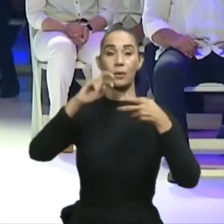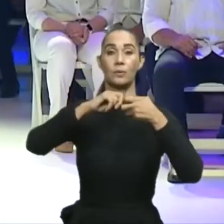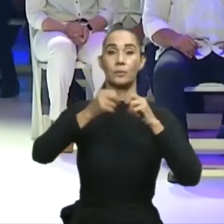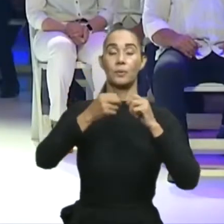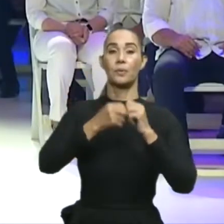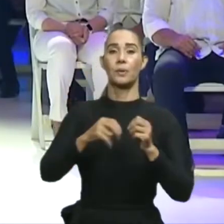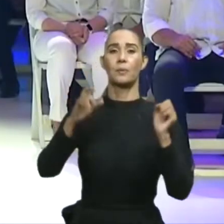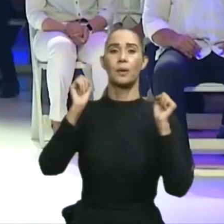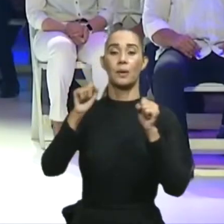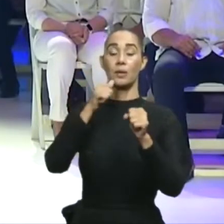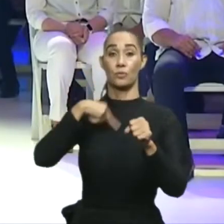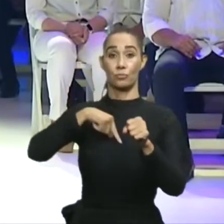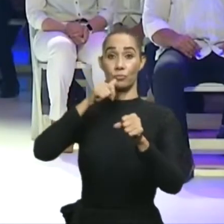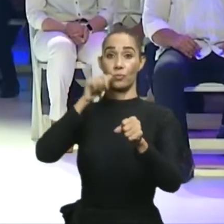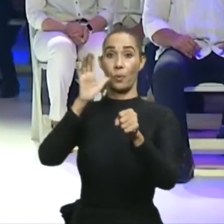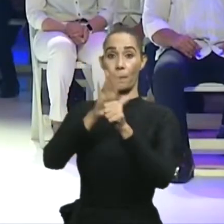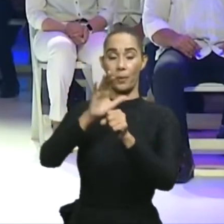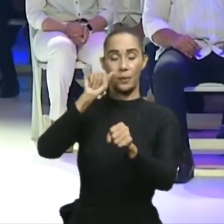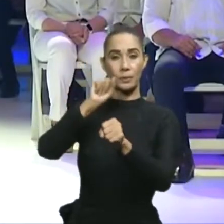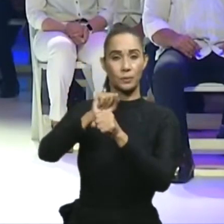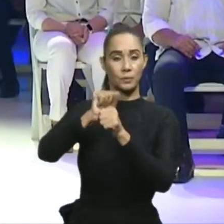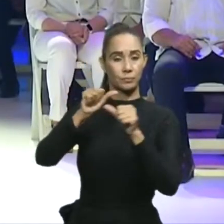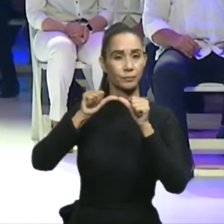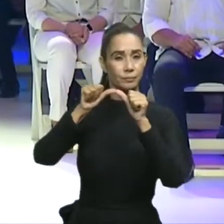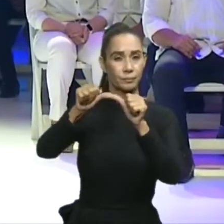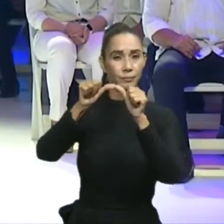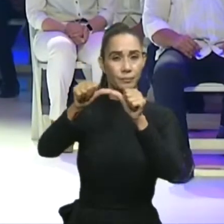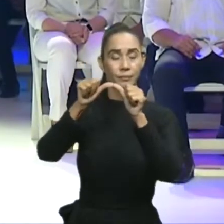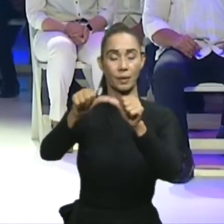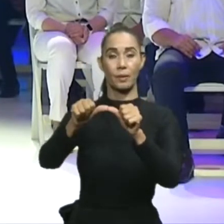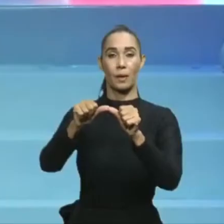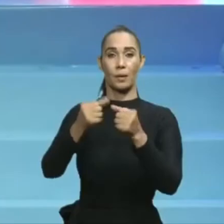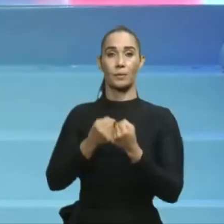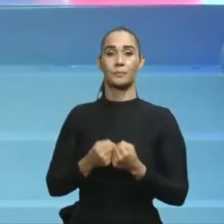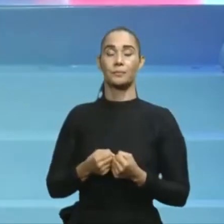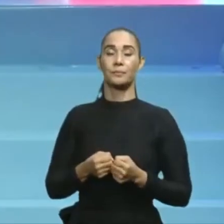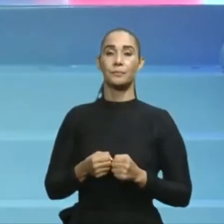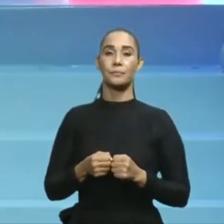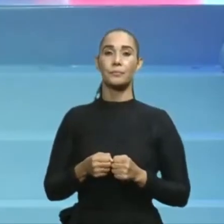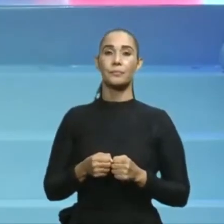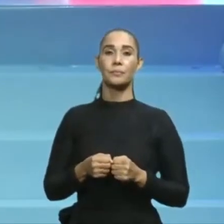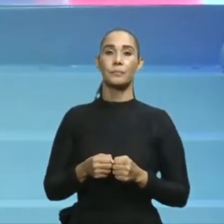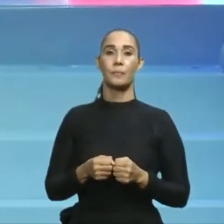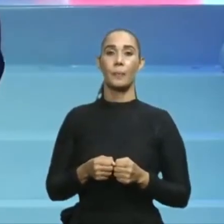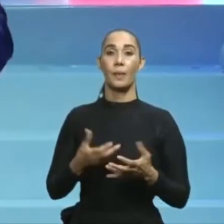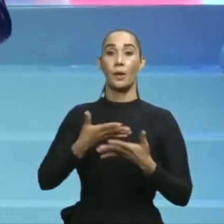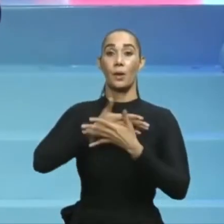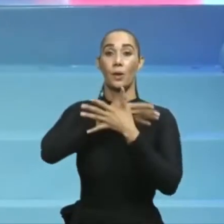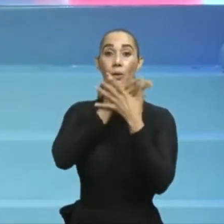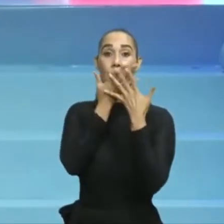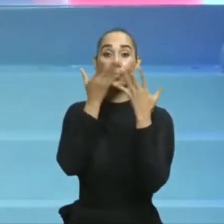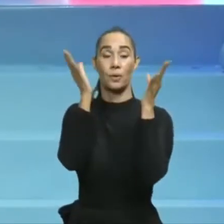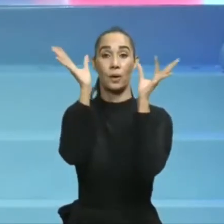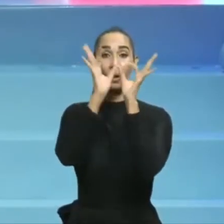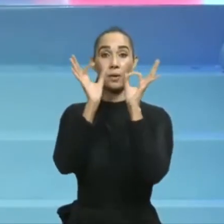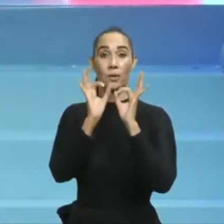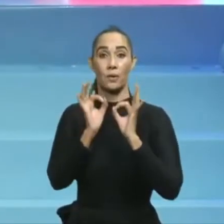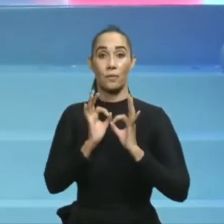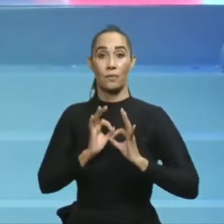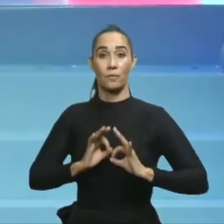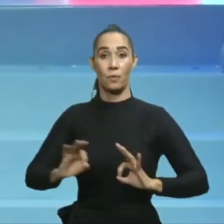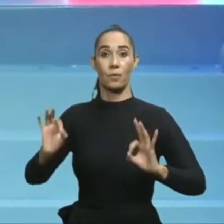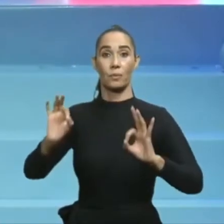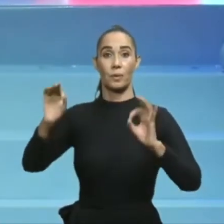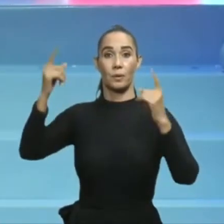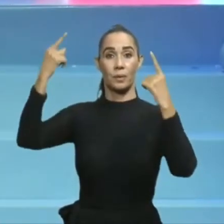y que estamos comprometidos con el trabajo sin descanso para poner soluciones no existe una fórmula infalible para el